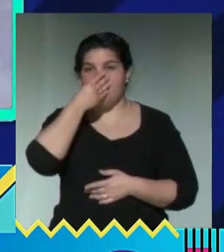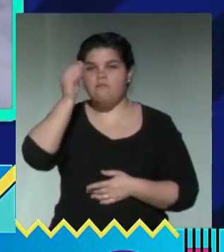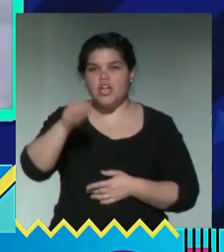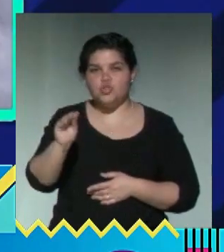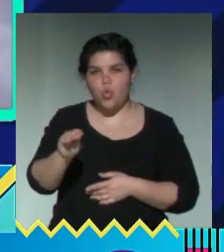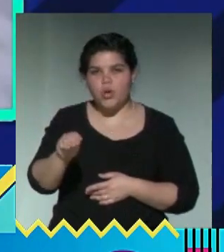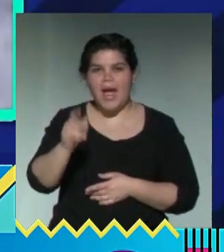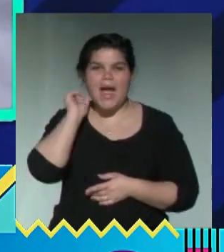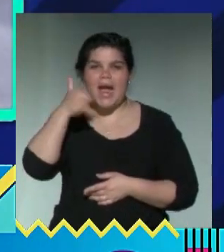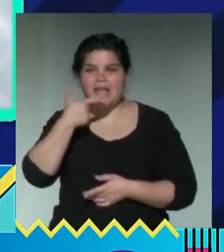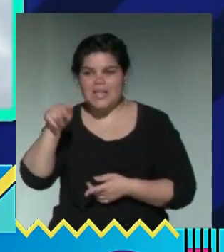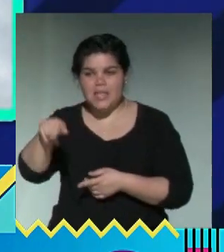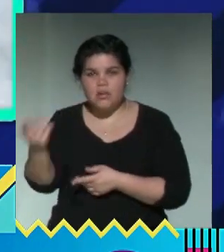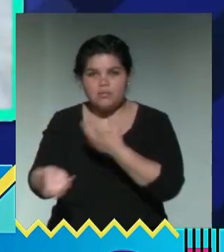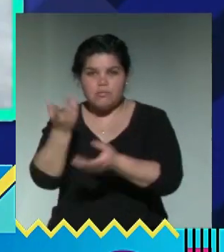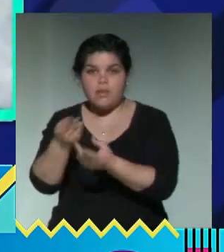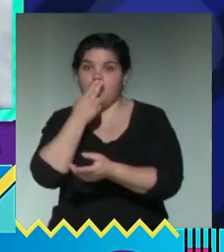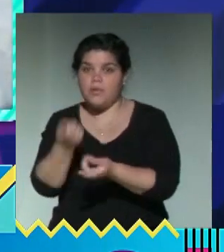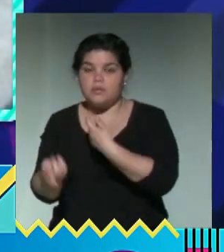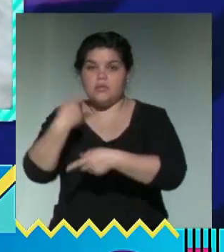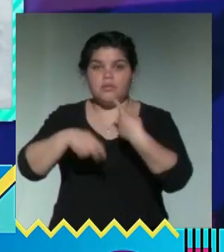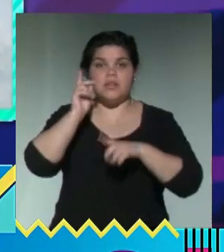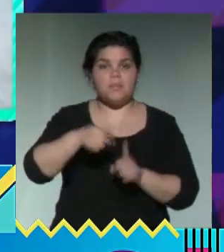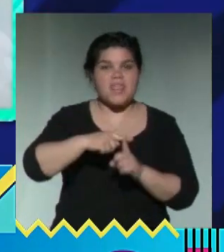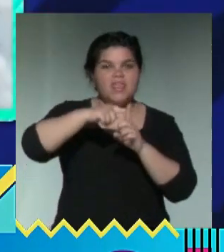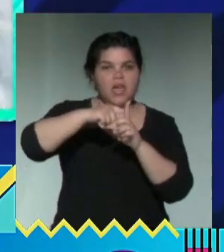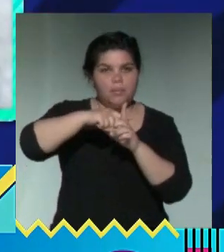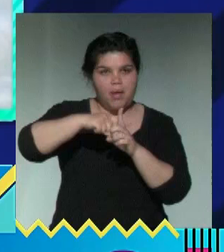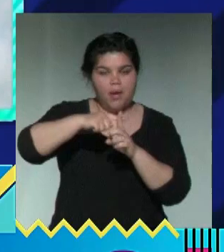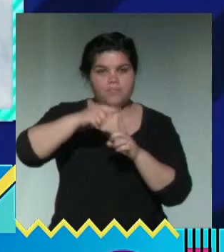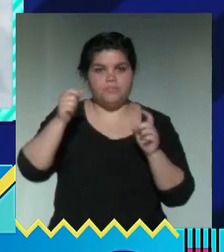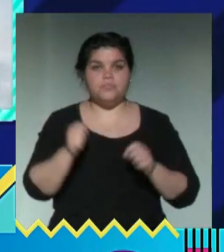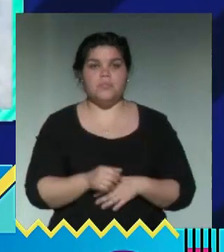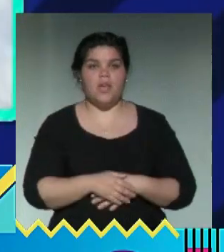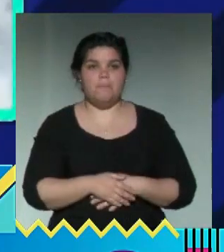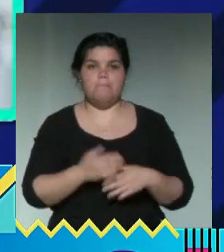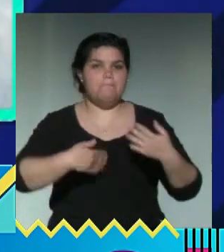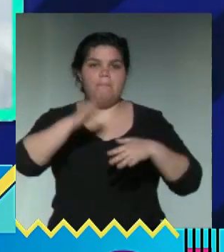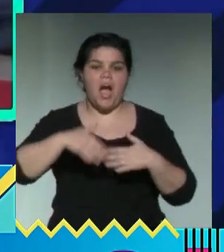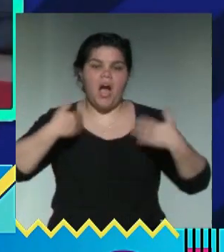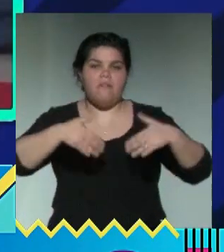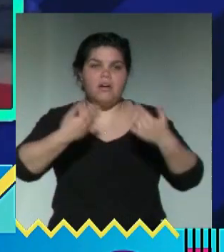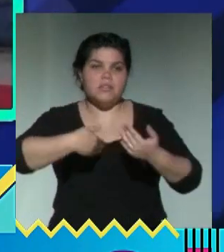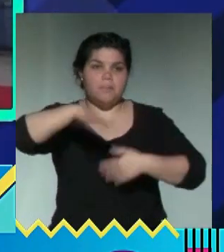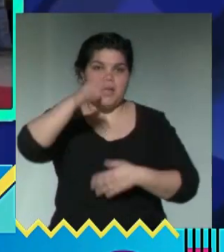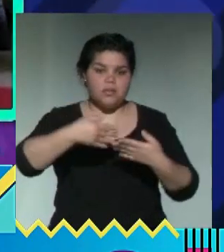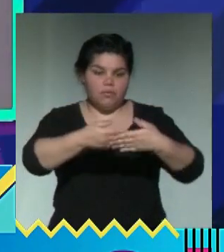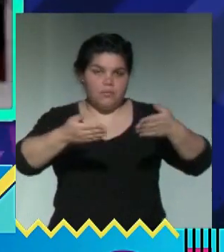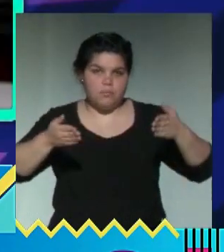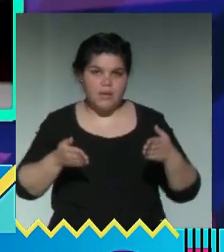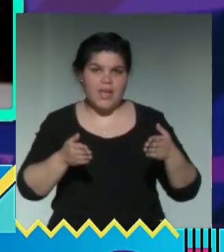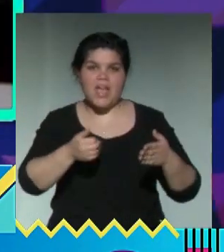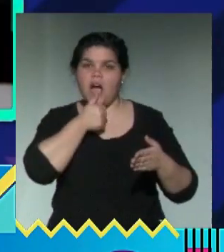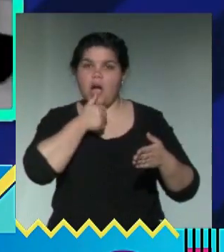y geotermia. Lo que está más avanzado son los proyectos, las pequeñas centrales hidroeléctricas. De los 9 proyectos que